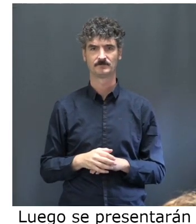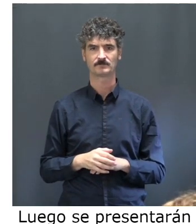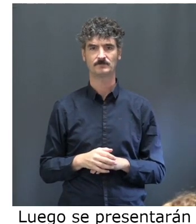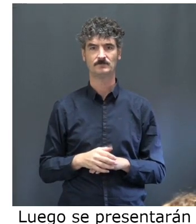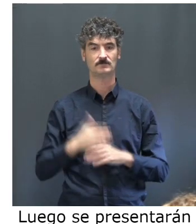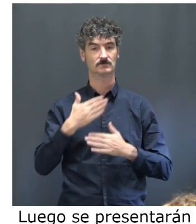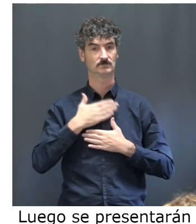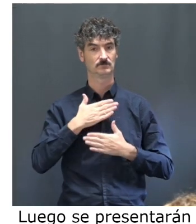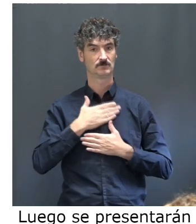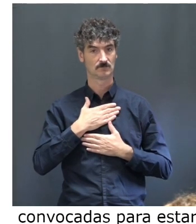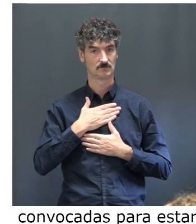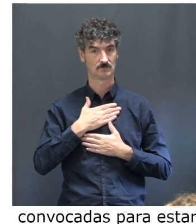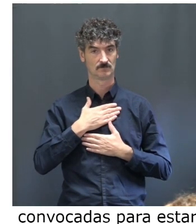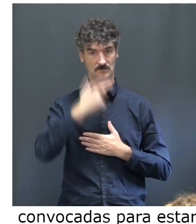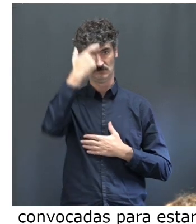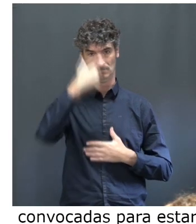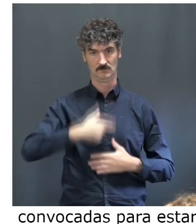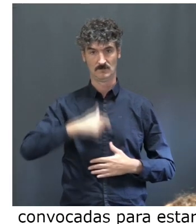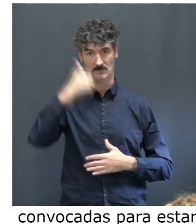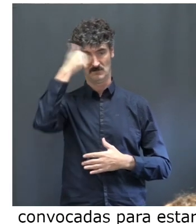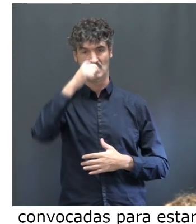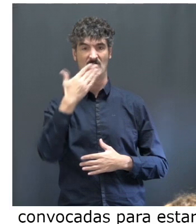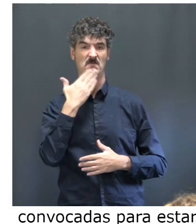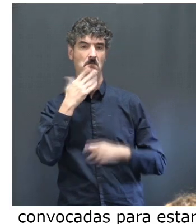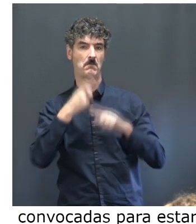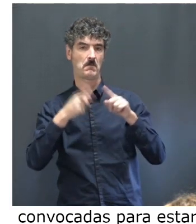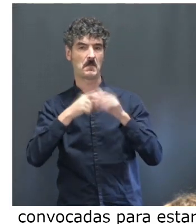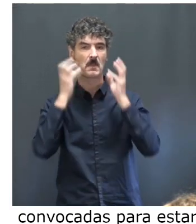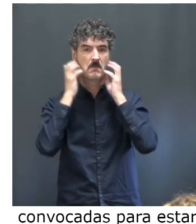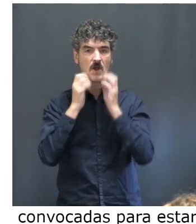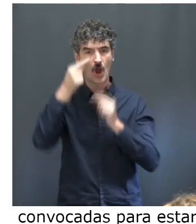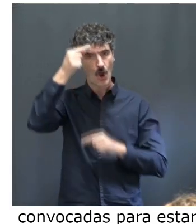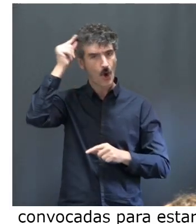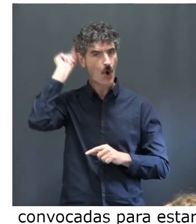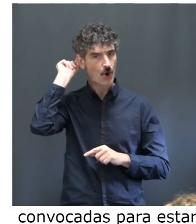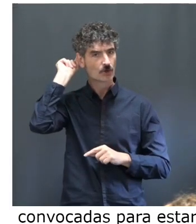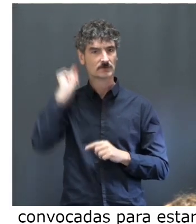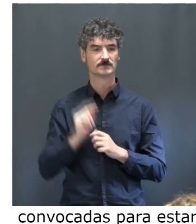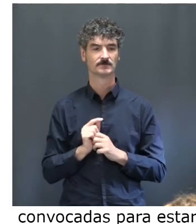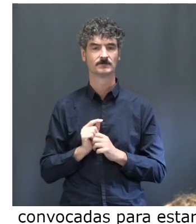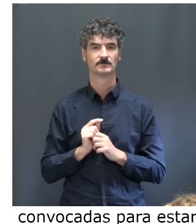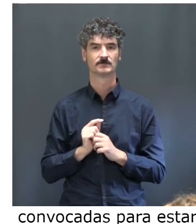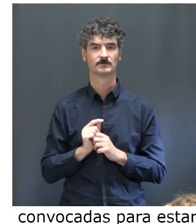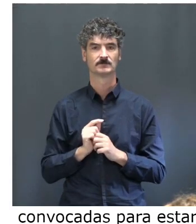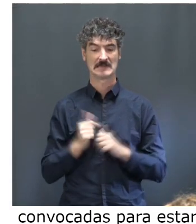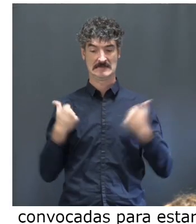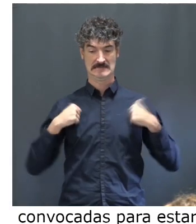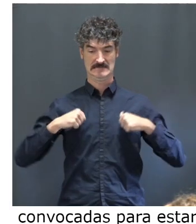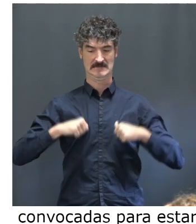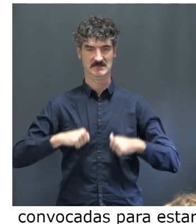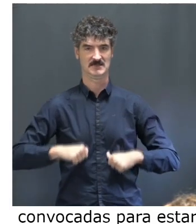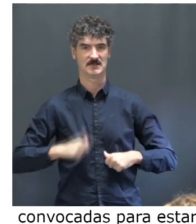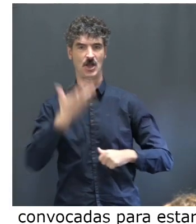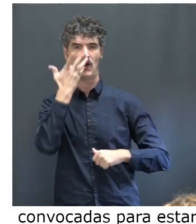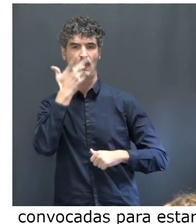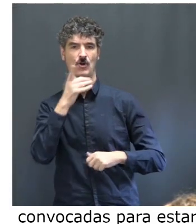Yo soy un hombre de mediana edad, con barba, pelo corto, llevo una chaqueta